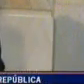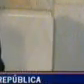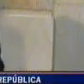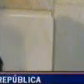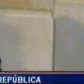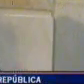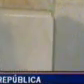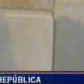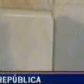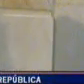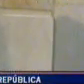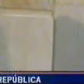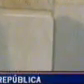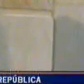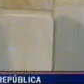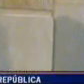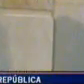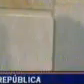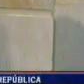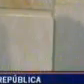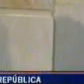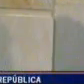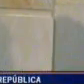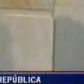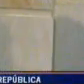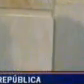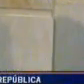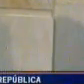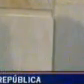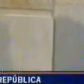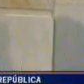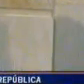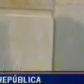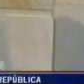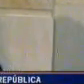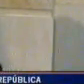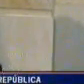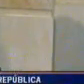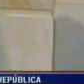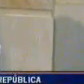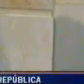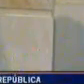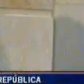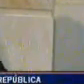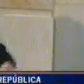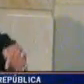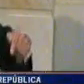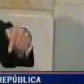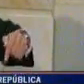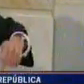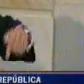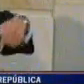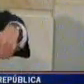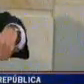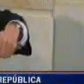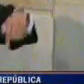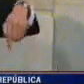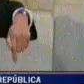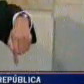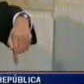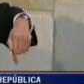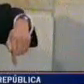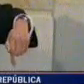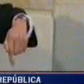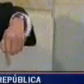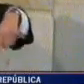le entregan las plantas al gobierno. Doblar el precio de escasez de 302 a 685 kilovatios, pesos el